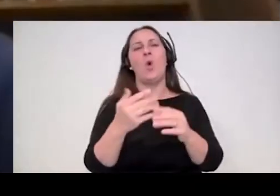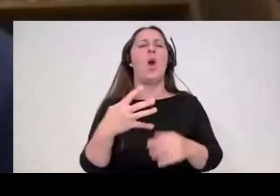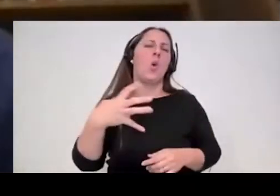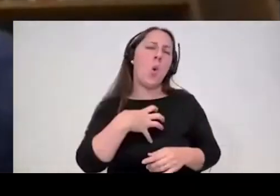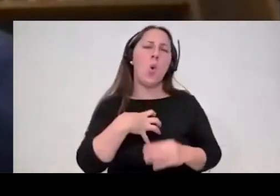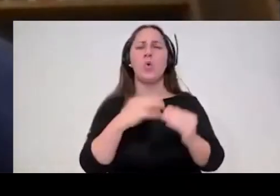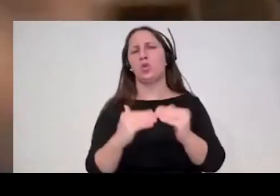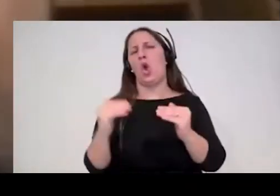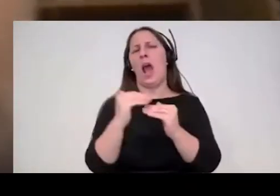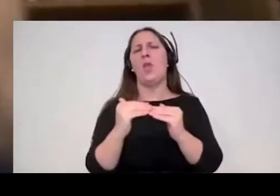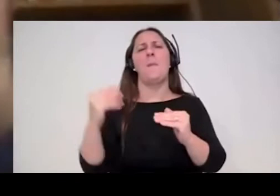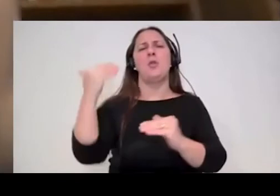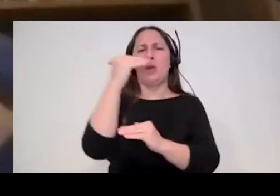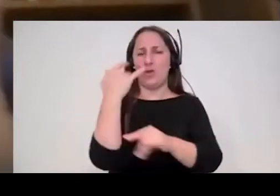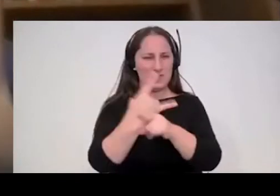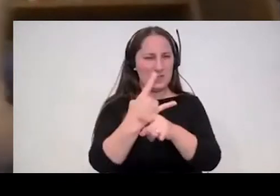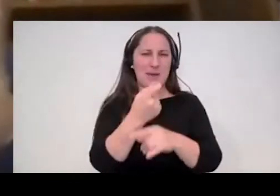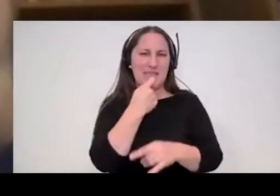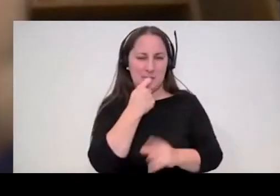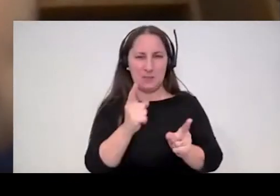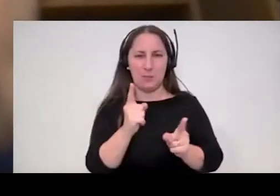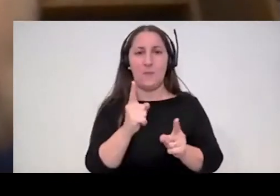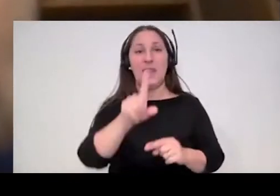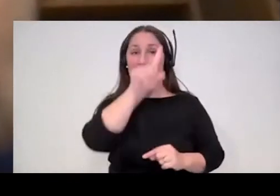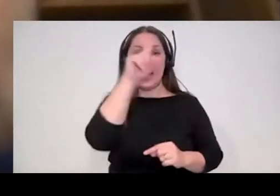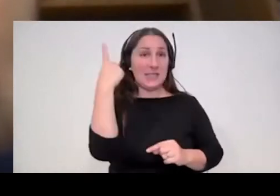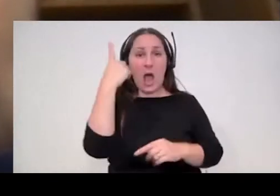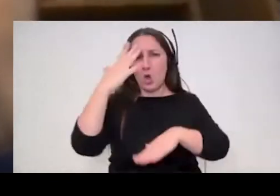cursos, en todos lados. Miren, el Estado siempre regula.